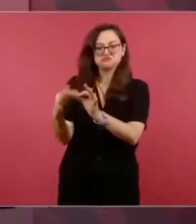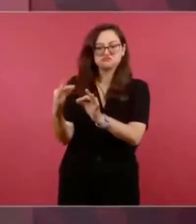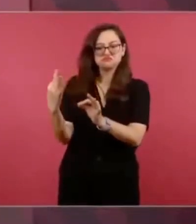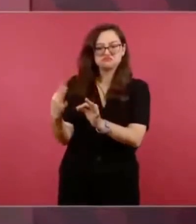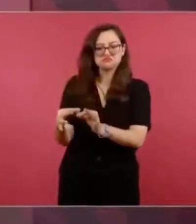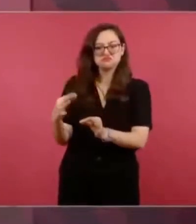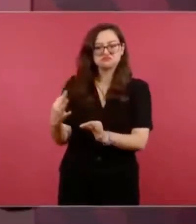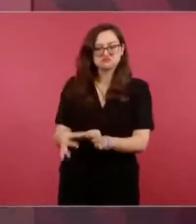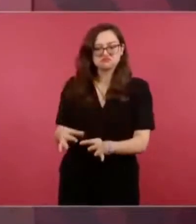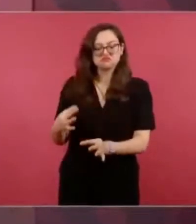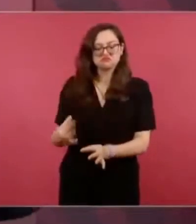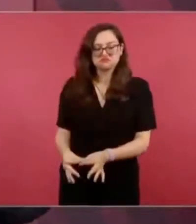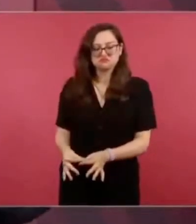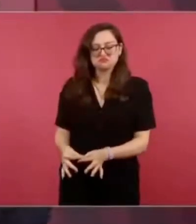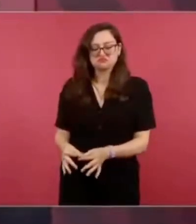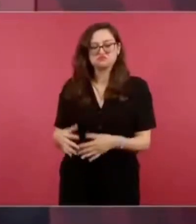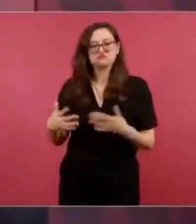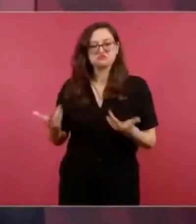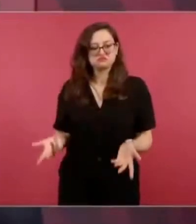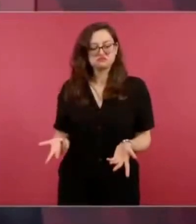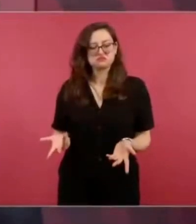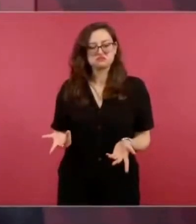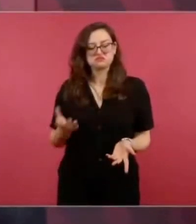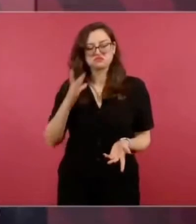se había llevado a cabo un programa